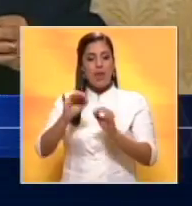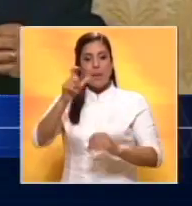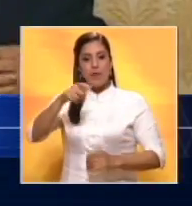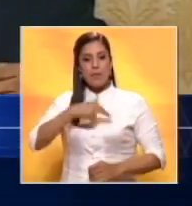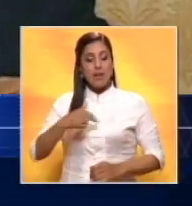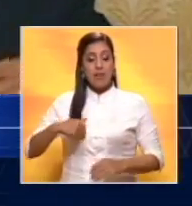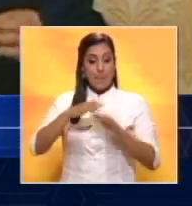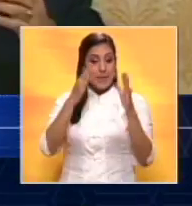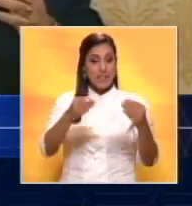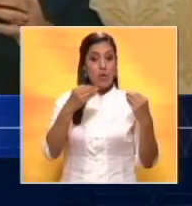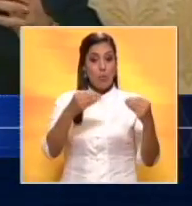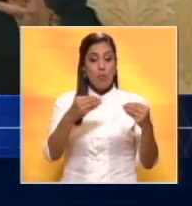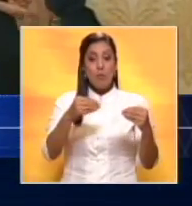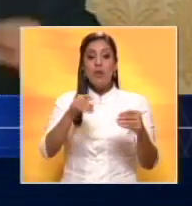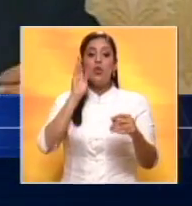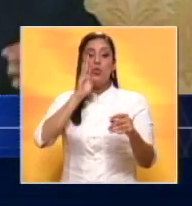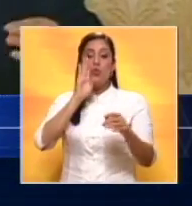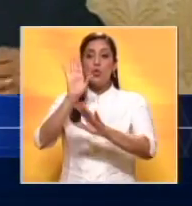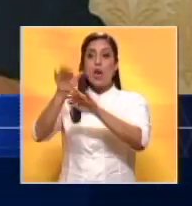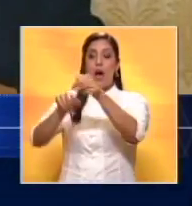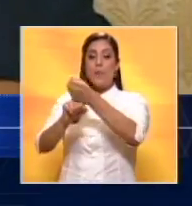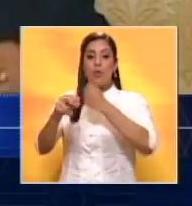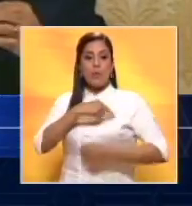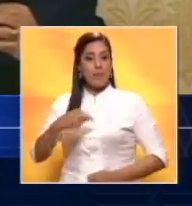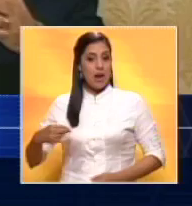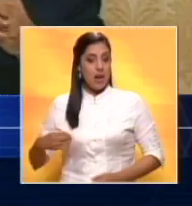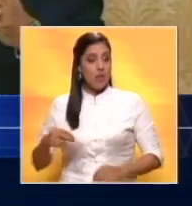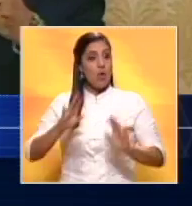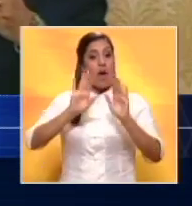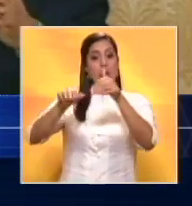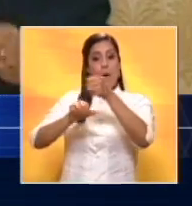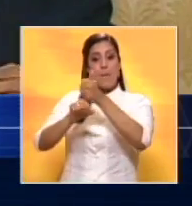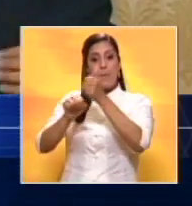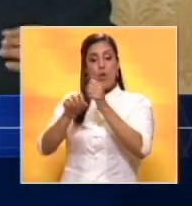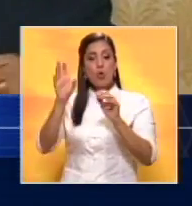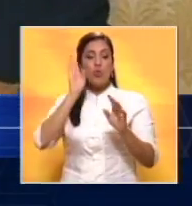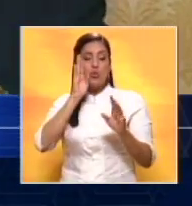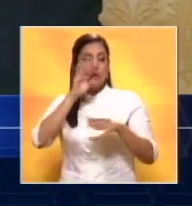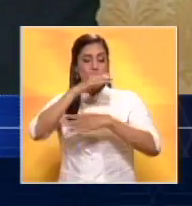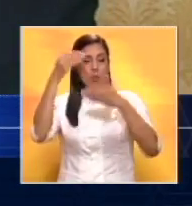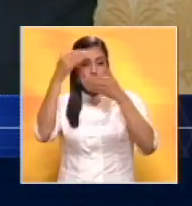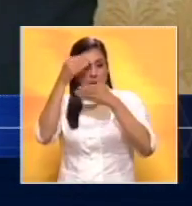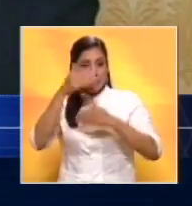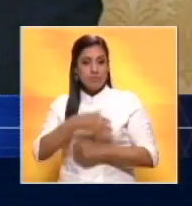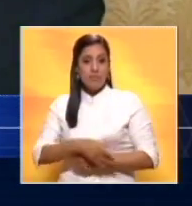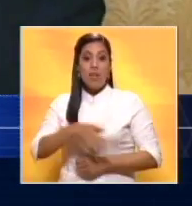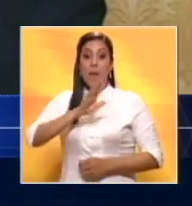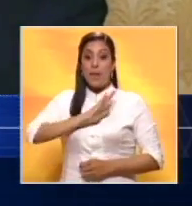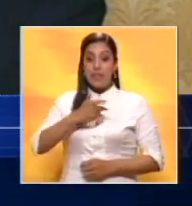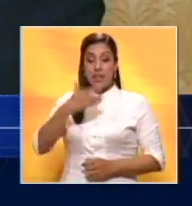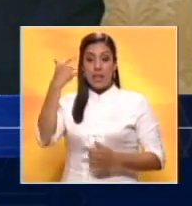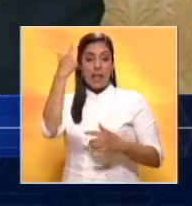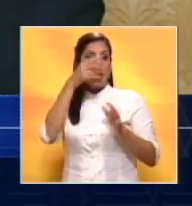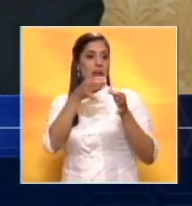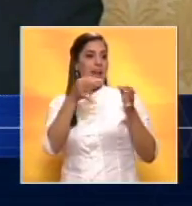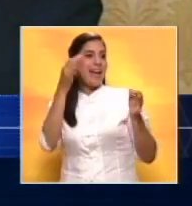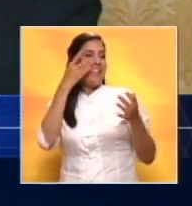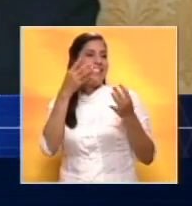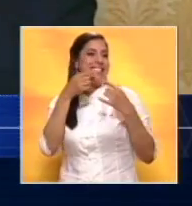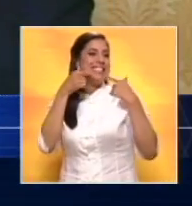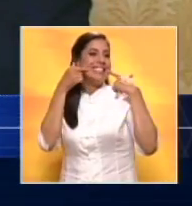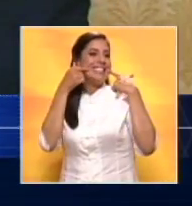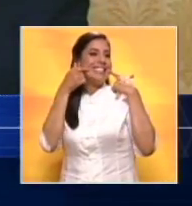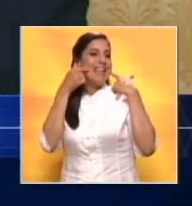Un Ministerio Público cómplice del crimen, cómplice de la conspiración, que ponía una cara y una